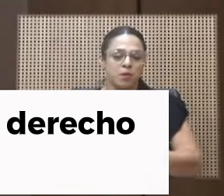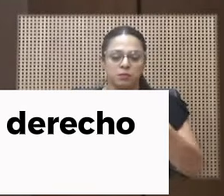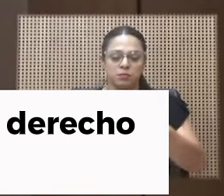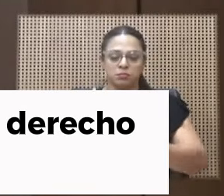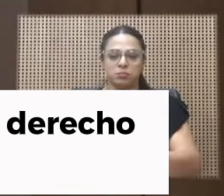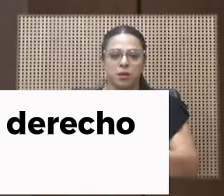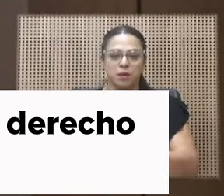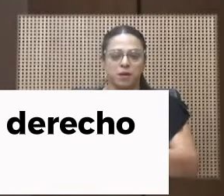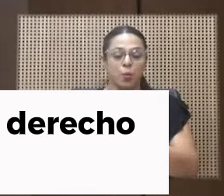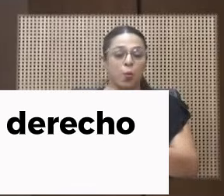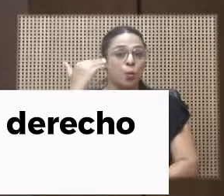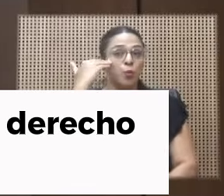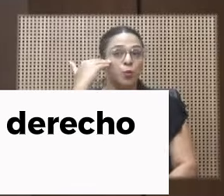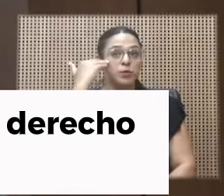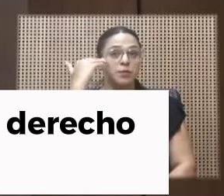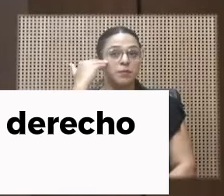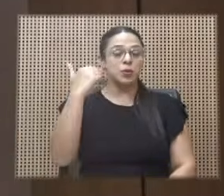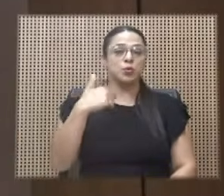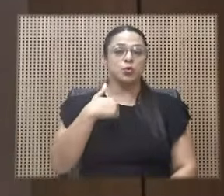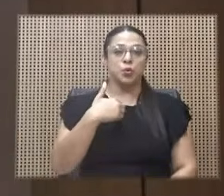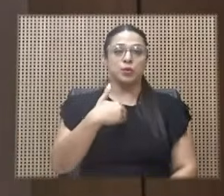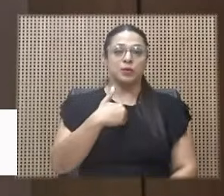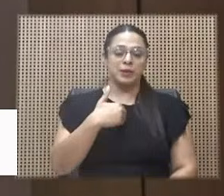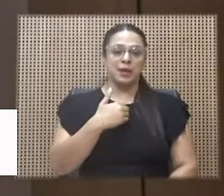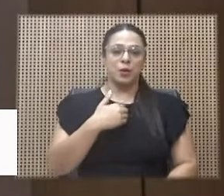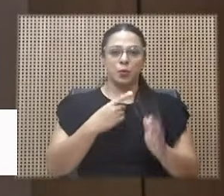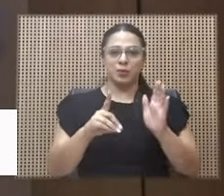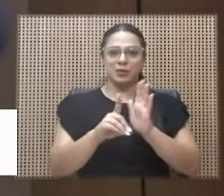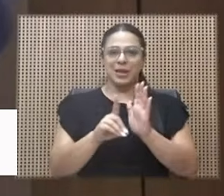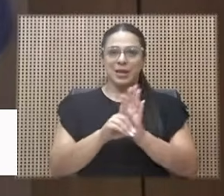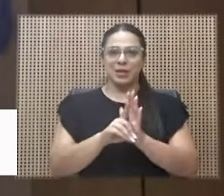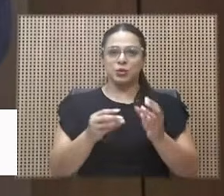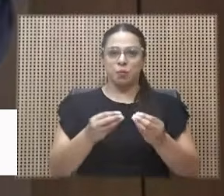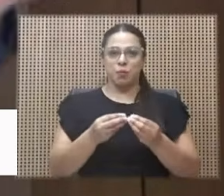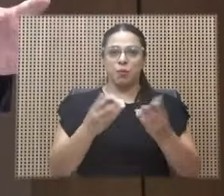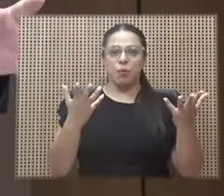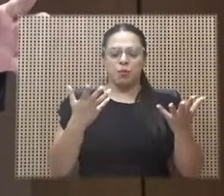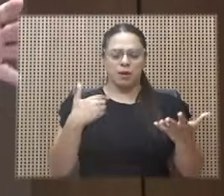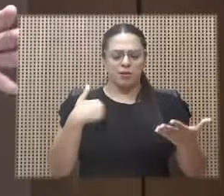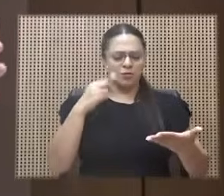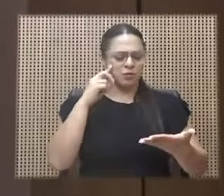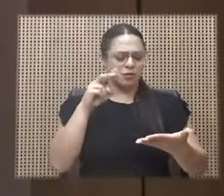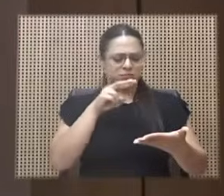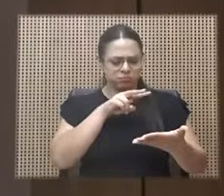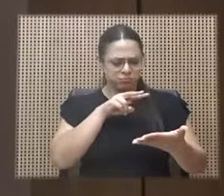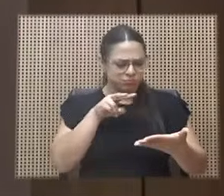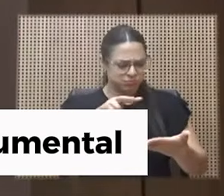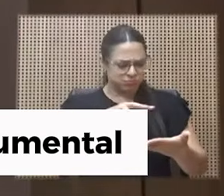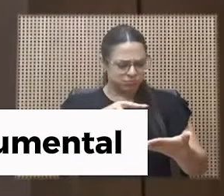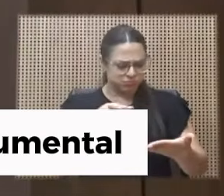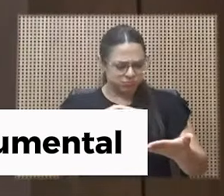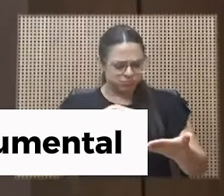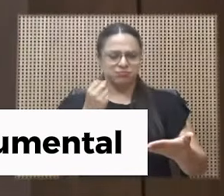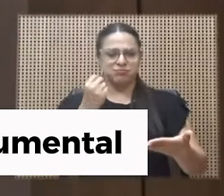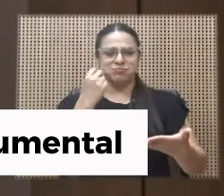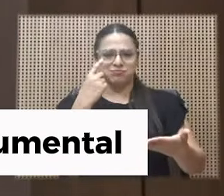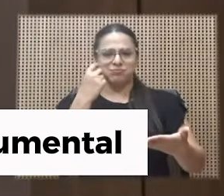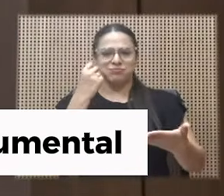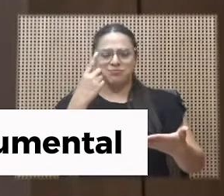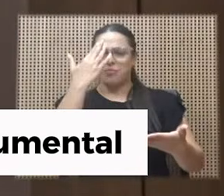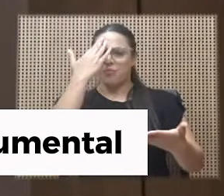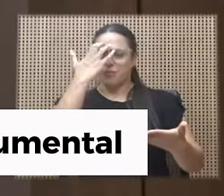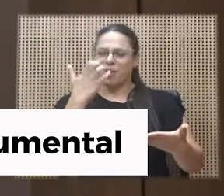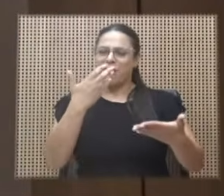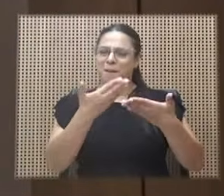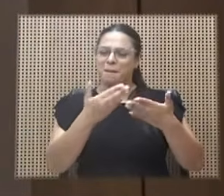Los conocimientos que puedo tener en el derecho público me hicieron tratar de entender si había alguna razón para que permaneciera la